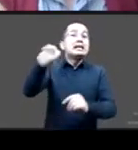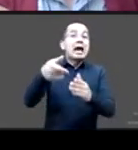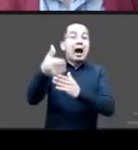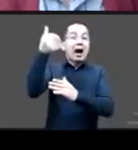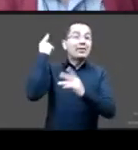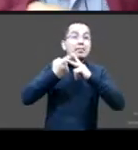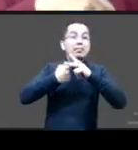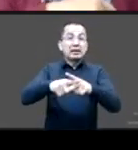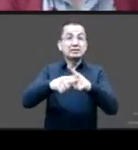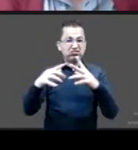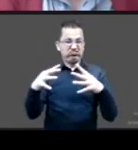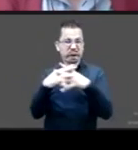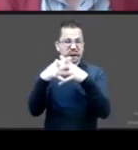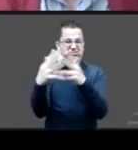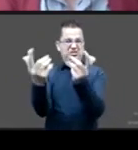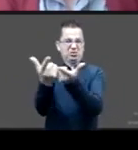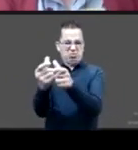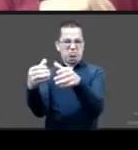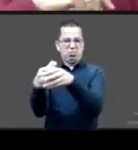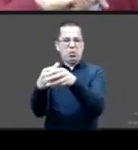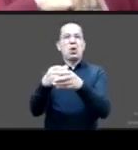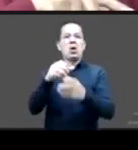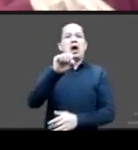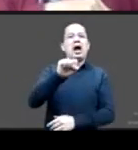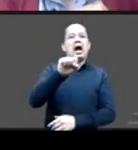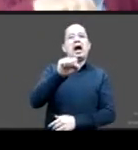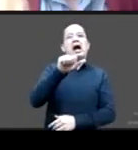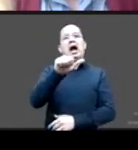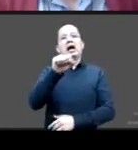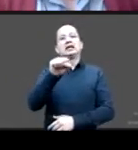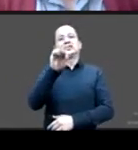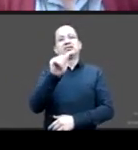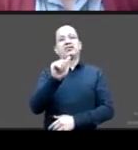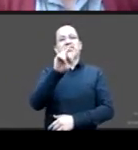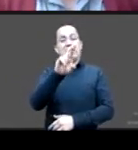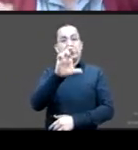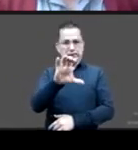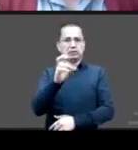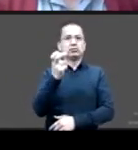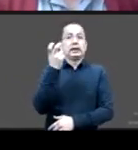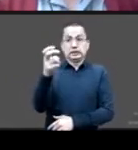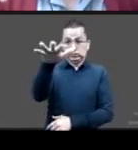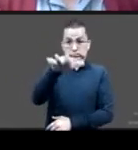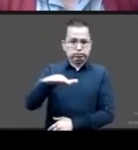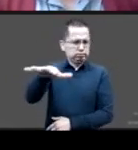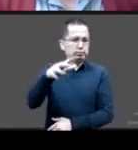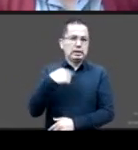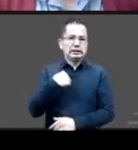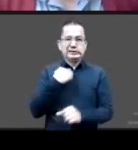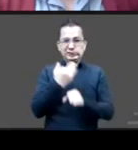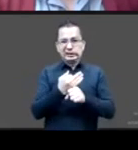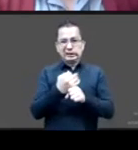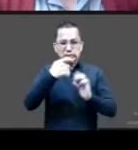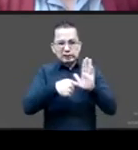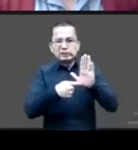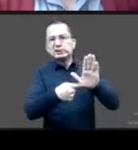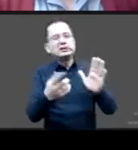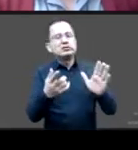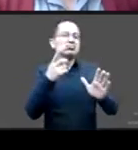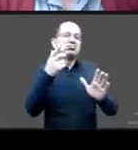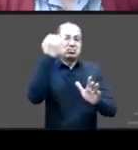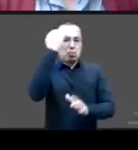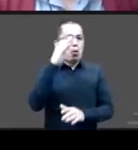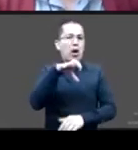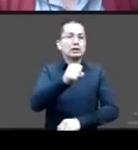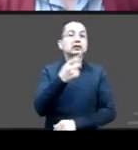por ejemplo, no voy a tener tiempo ahora de mostrarles el testimonio de este chico que se llama Harrison, pero los jóvenes se reunieron para convertirse